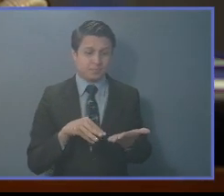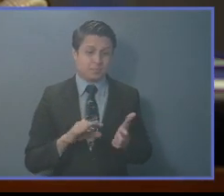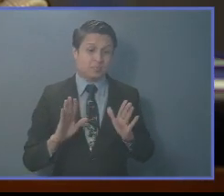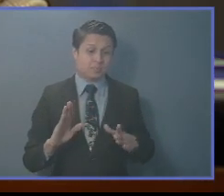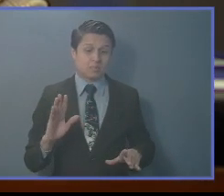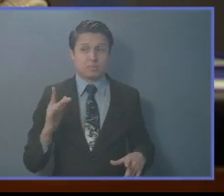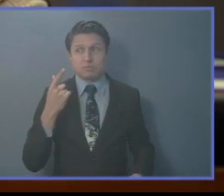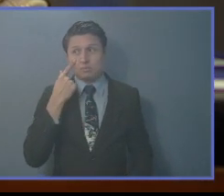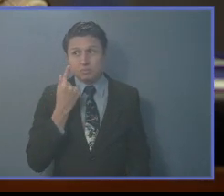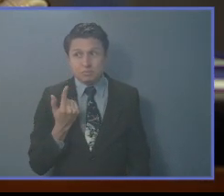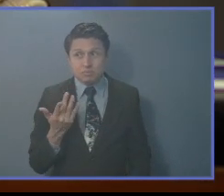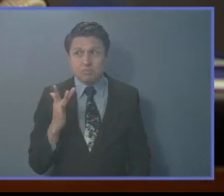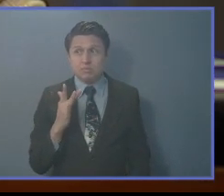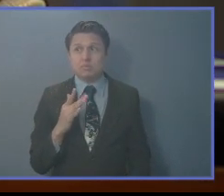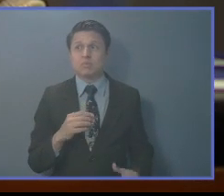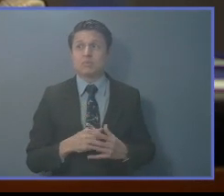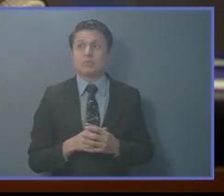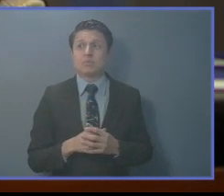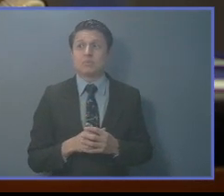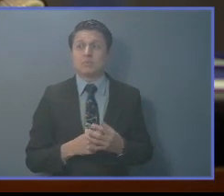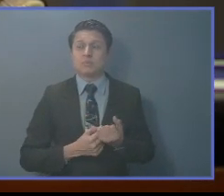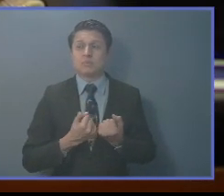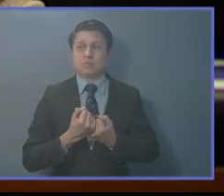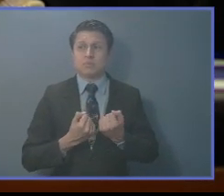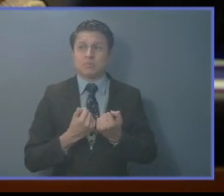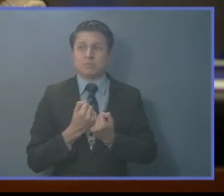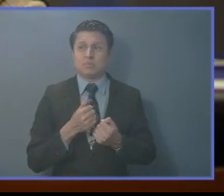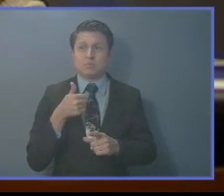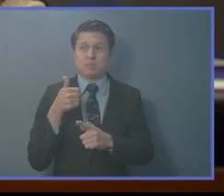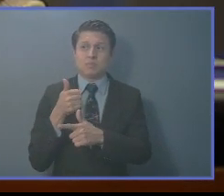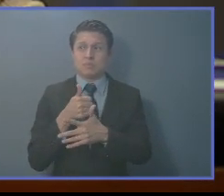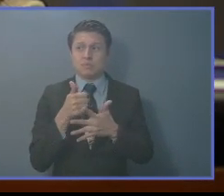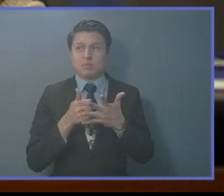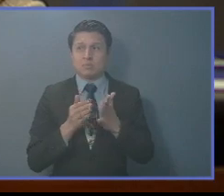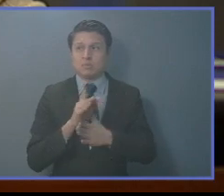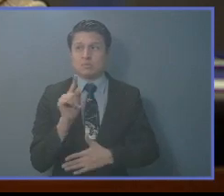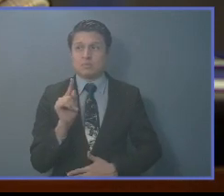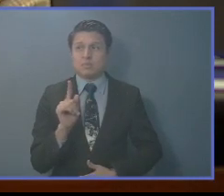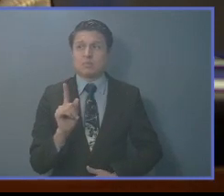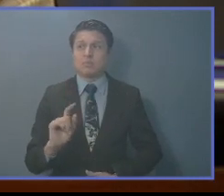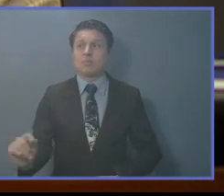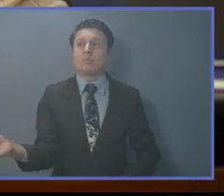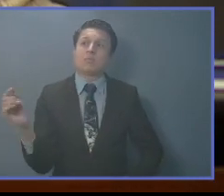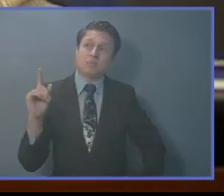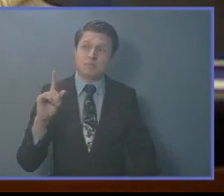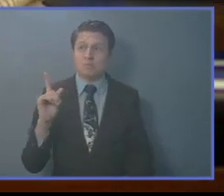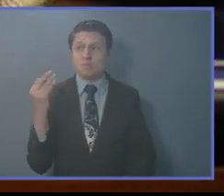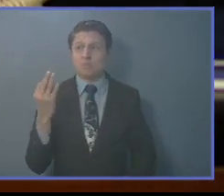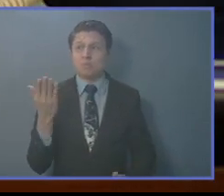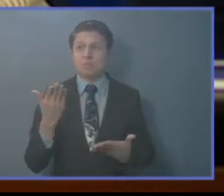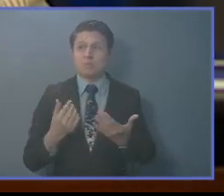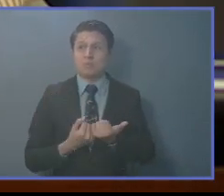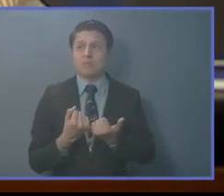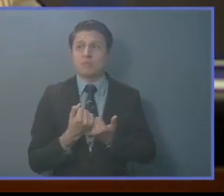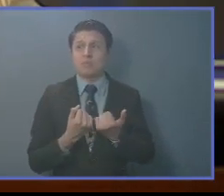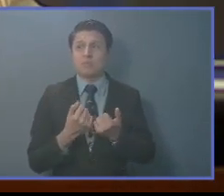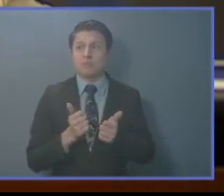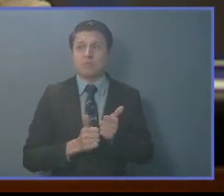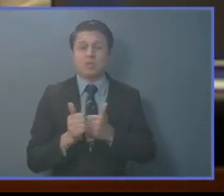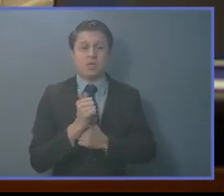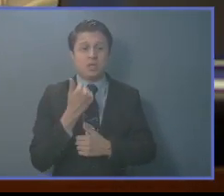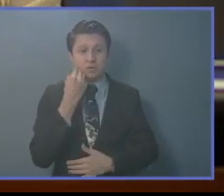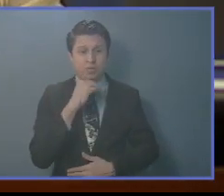siempre que por la naturaleza de servicios que se preste en cada institución no se considere vital para brindar el auxilio y la ayuda necesaria para superar la